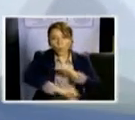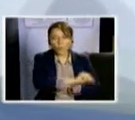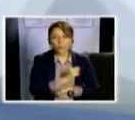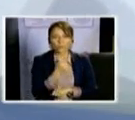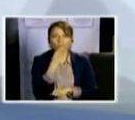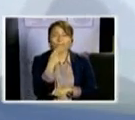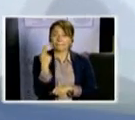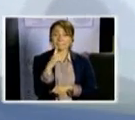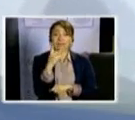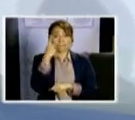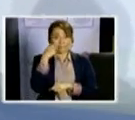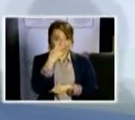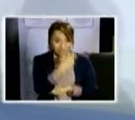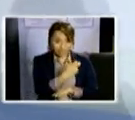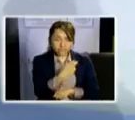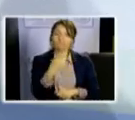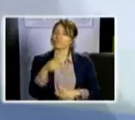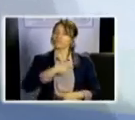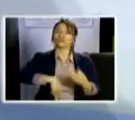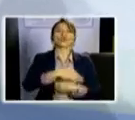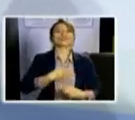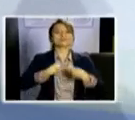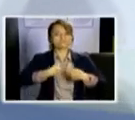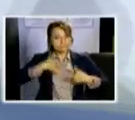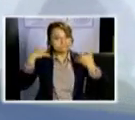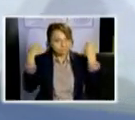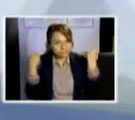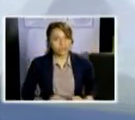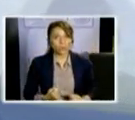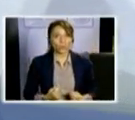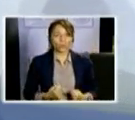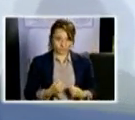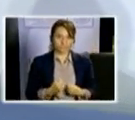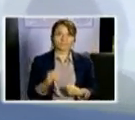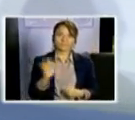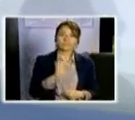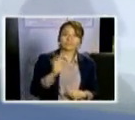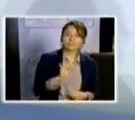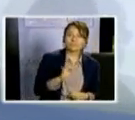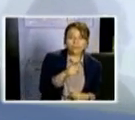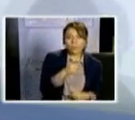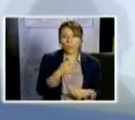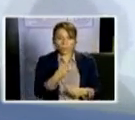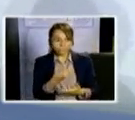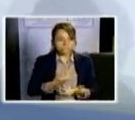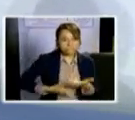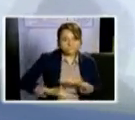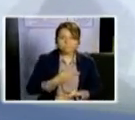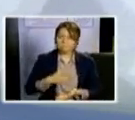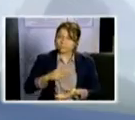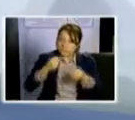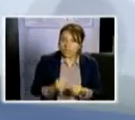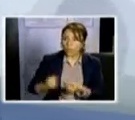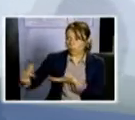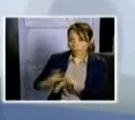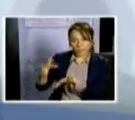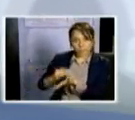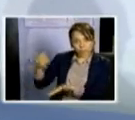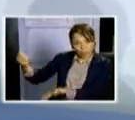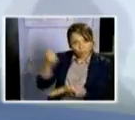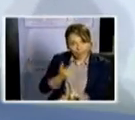la certeza. Que incremente la ambición de las medidas de mitigación, que asegure los flujos de financiamiento